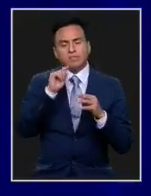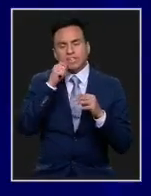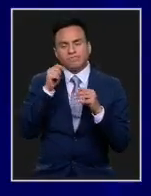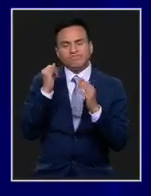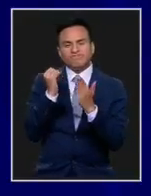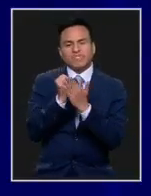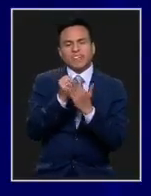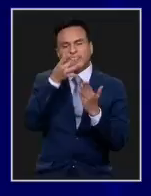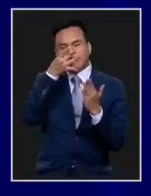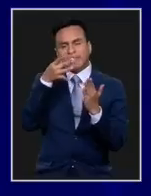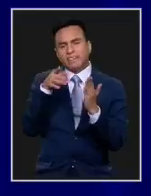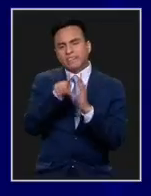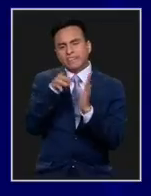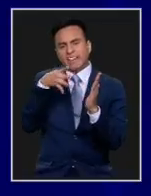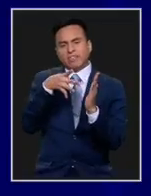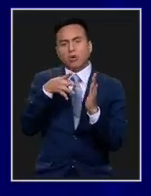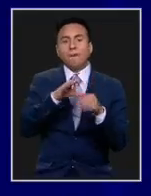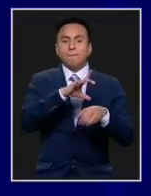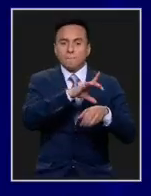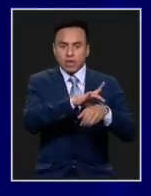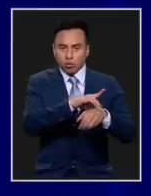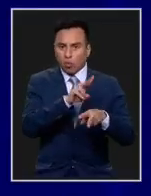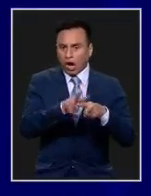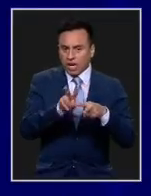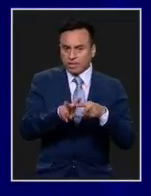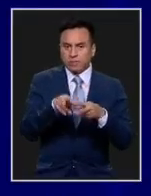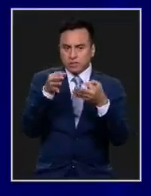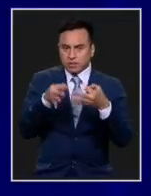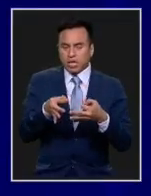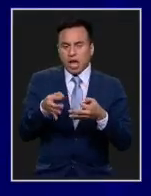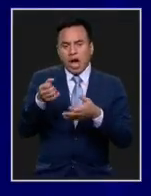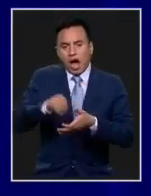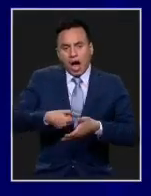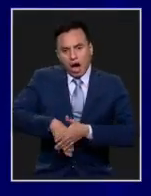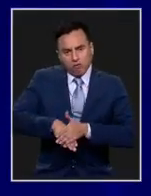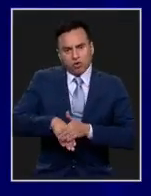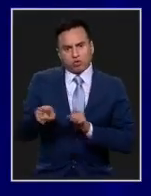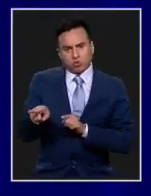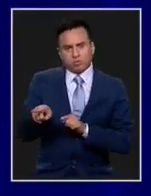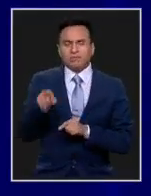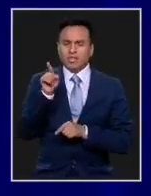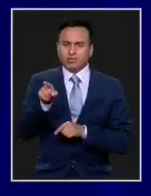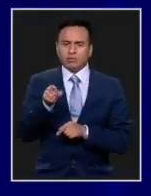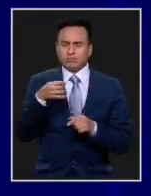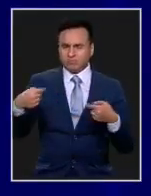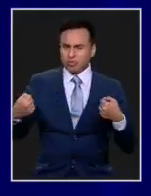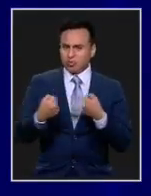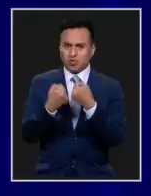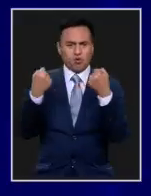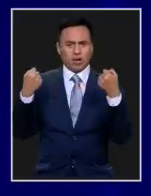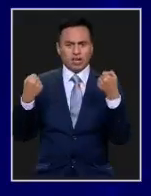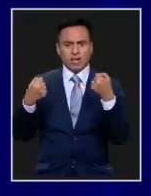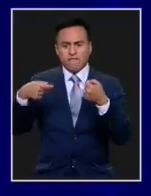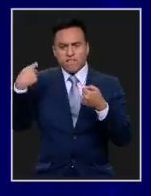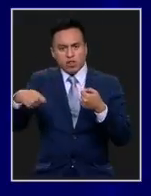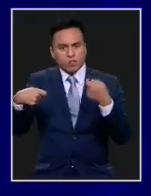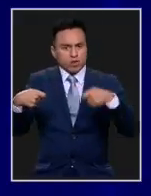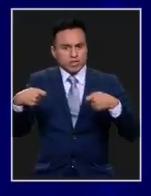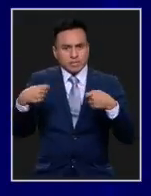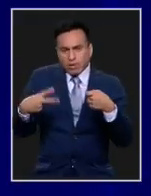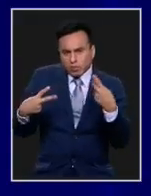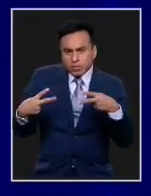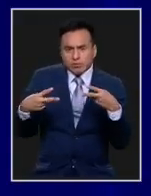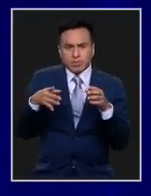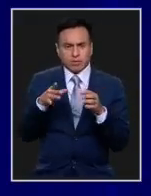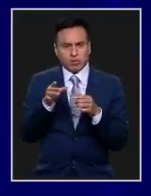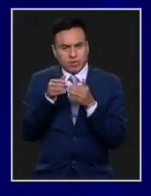el delito en el caso de los médicos qué efectivamente el aborto he planteado que en ese caso chocan dos valores muy importantes para un